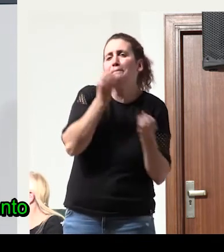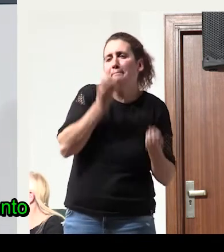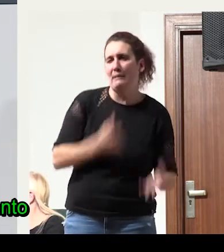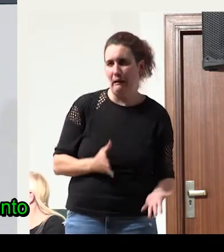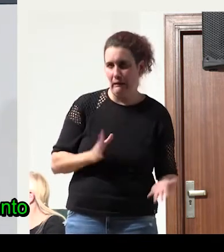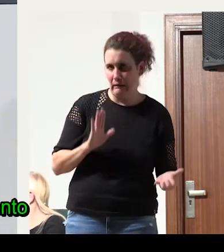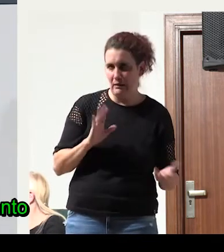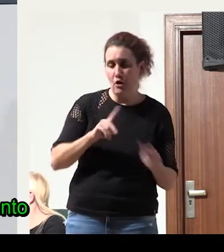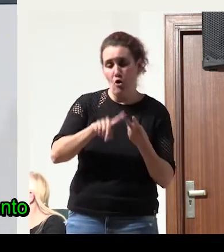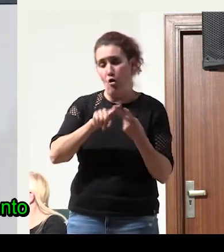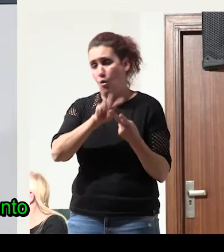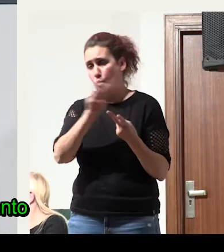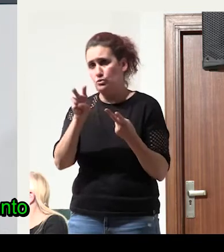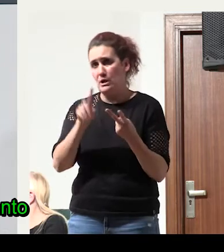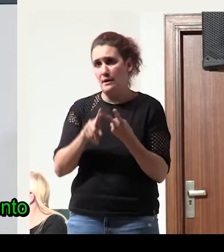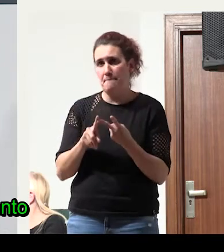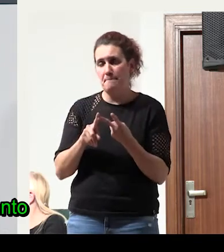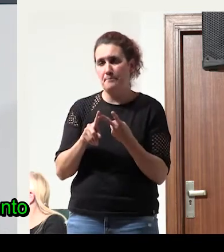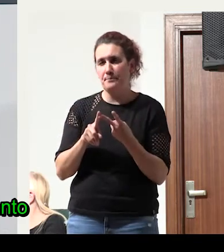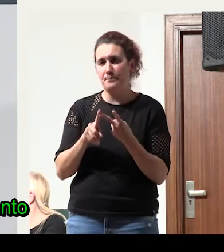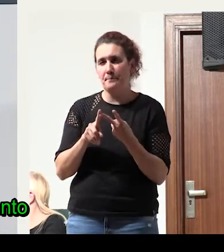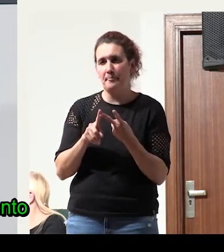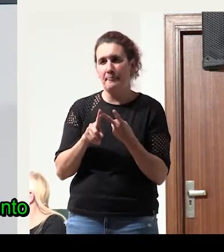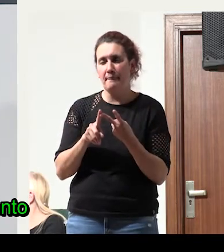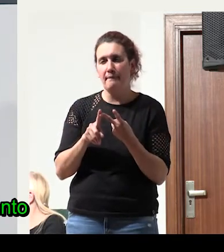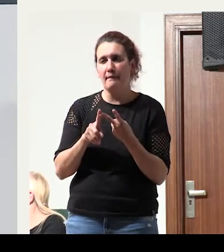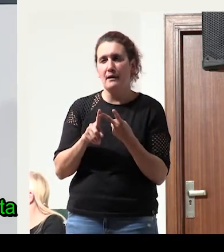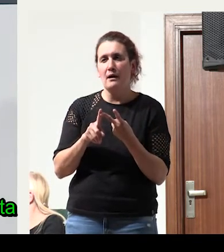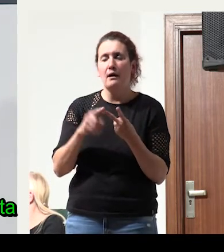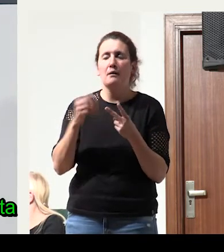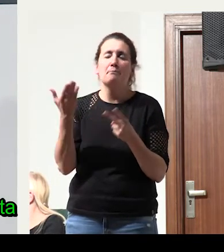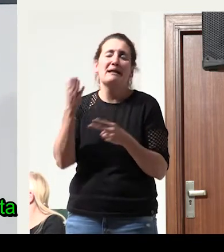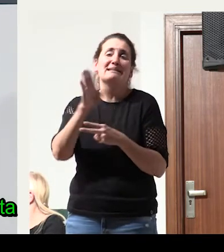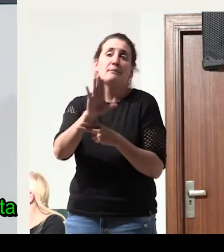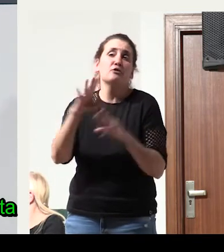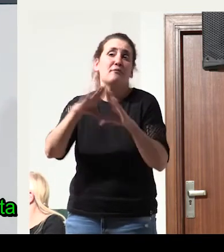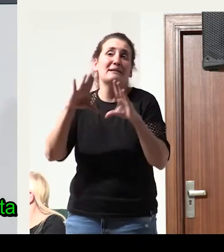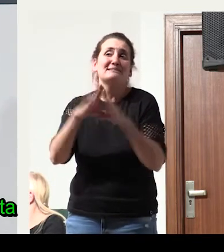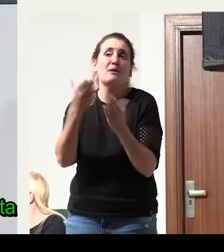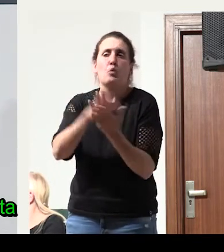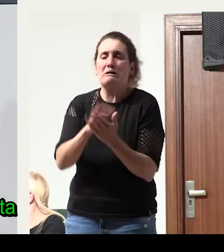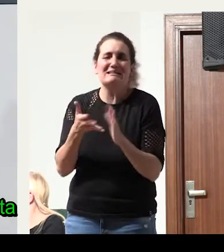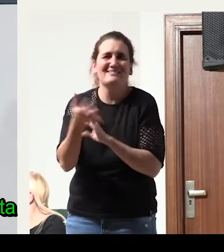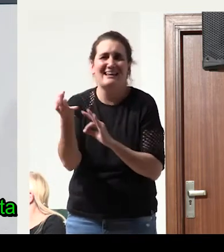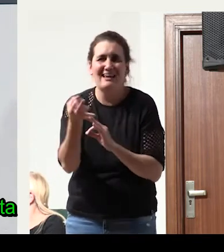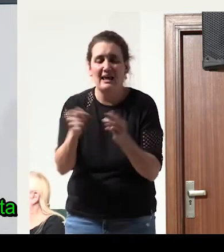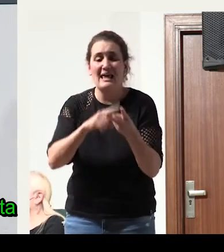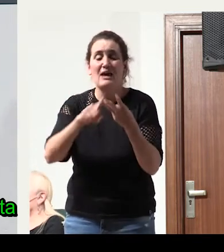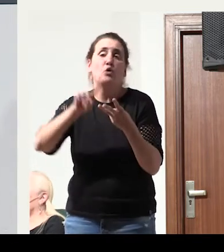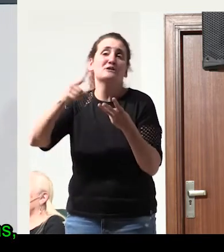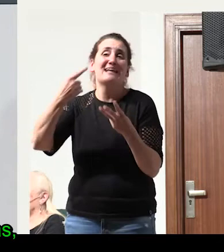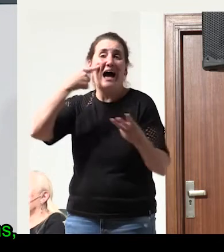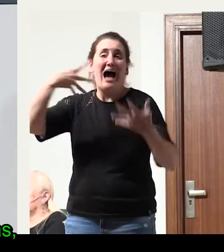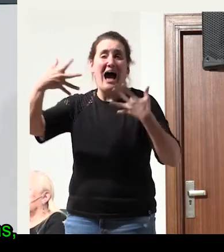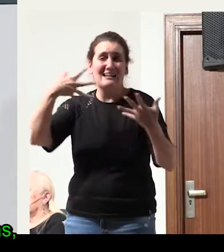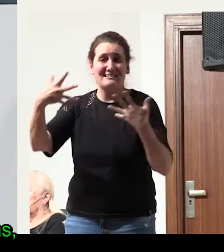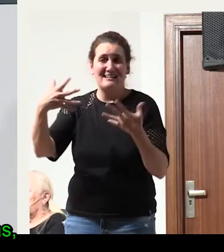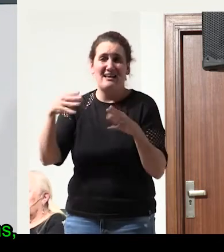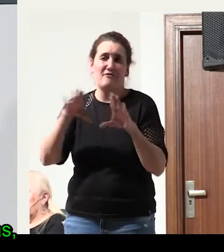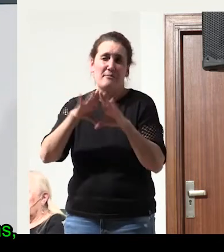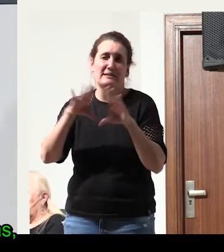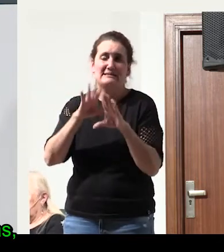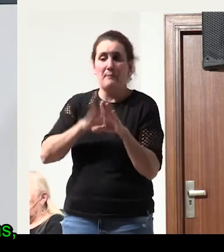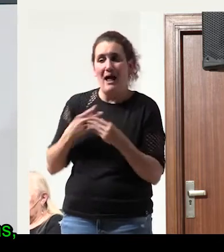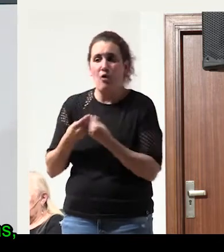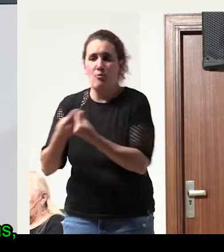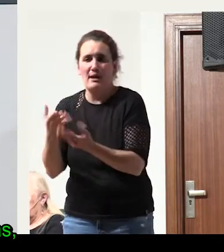Otra, ¿qué sería un planteamiento feminista de la muerte? Y luego, si hay un arte feminista de acompañar a morir, ¿no? Y al principio,